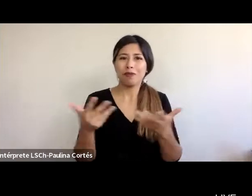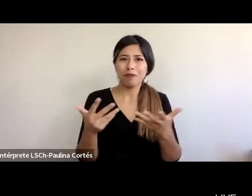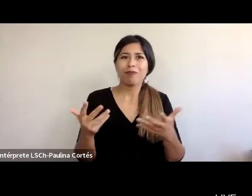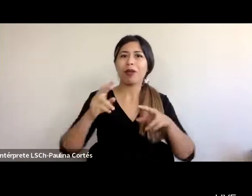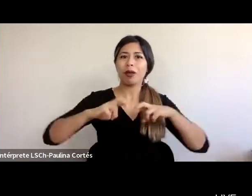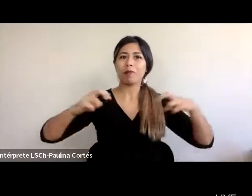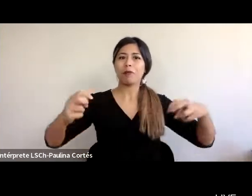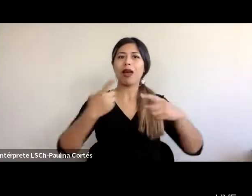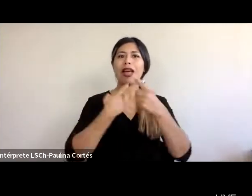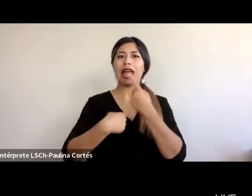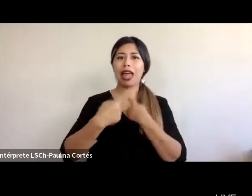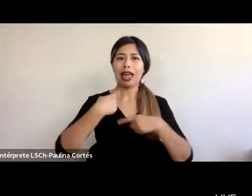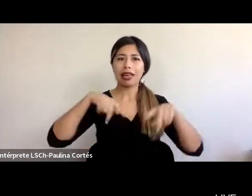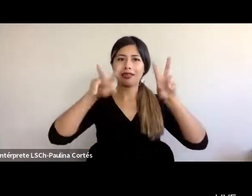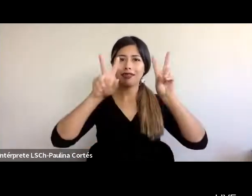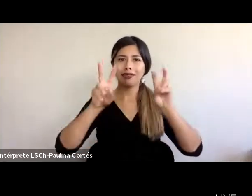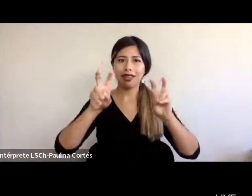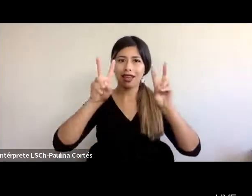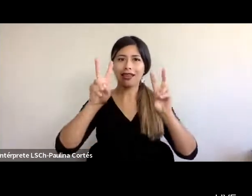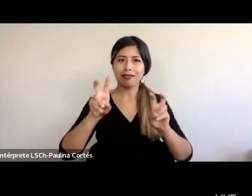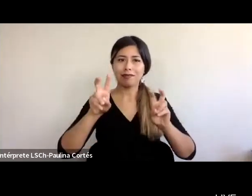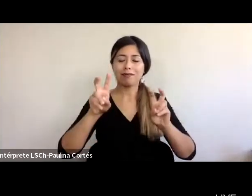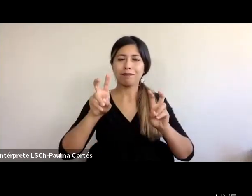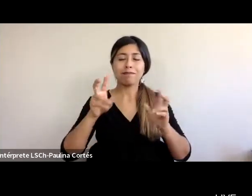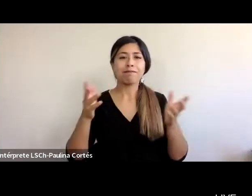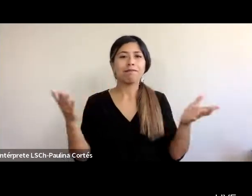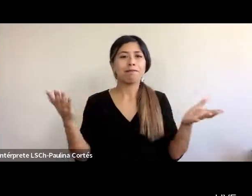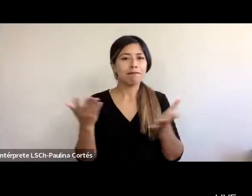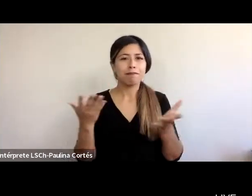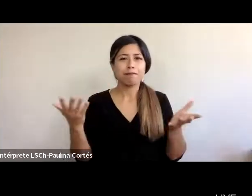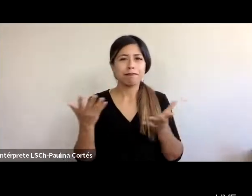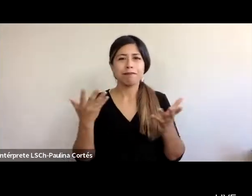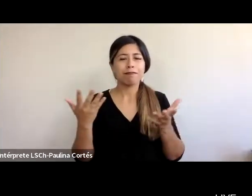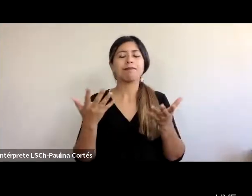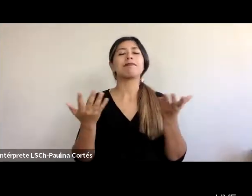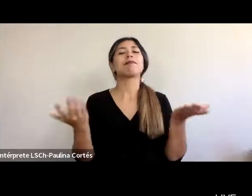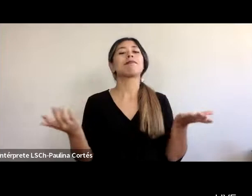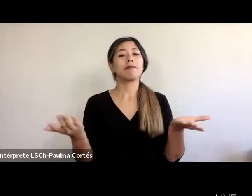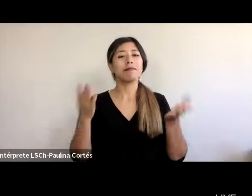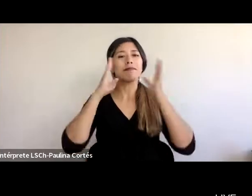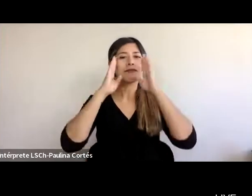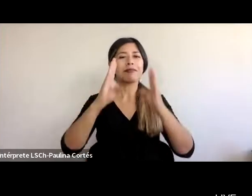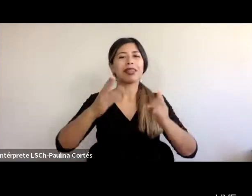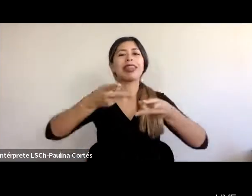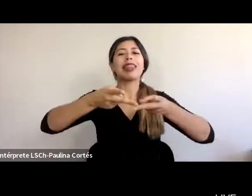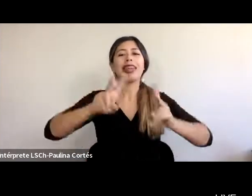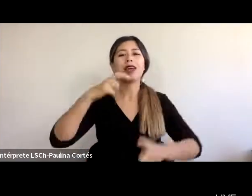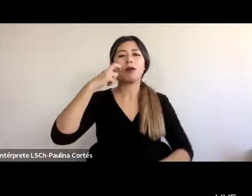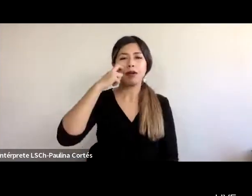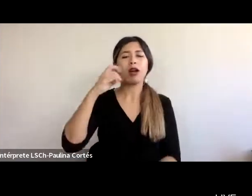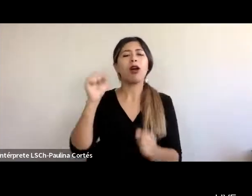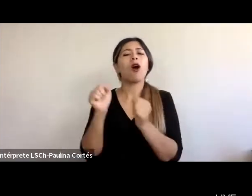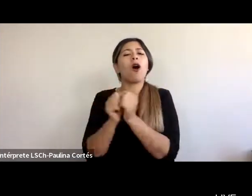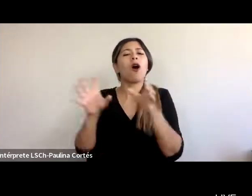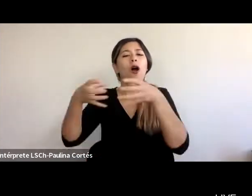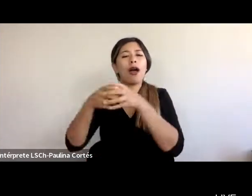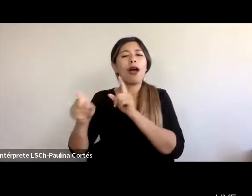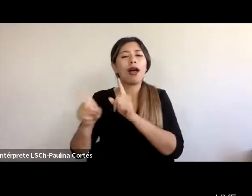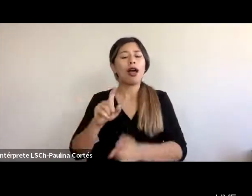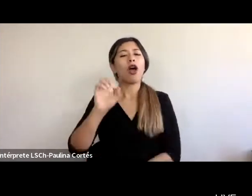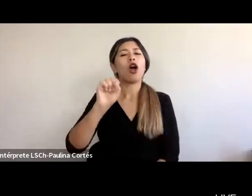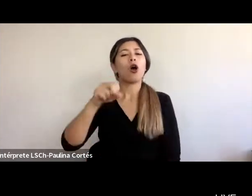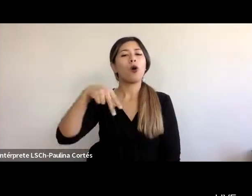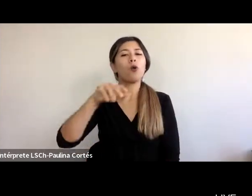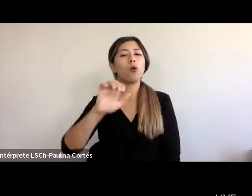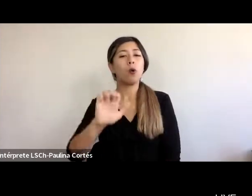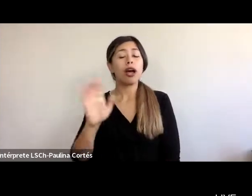realmente interesante, enfocado en derechos humanos. Estaremos con One World, que es un festival